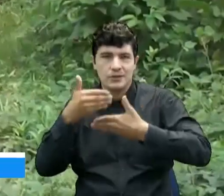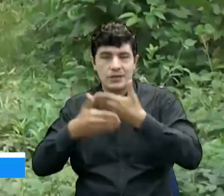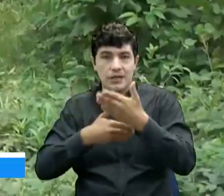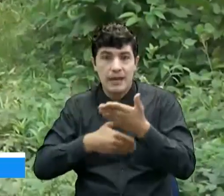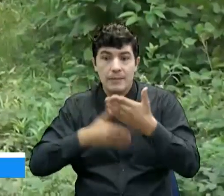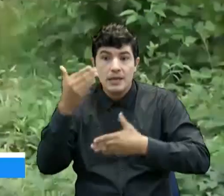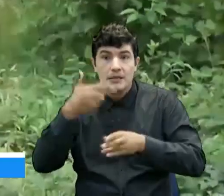trabajos inician hoy